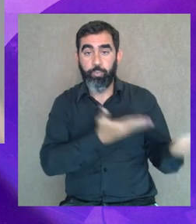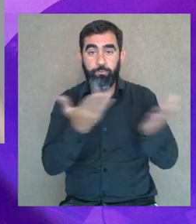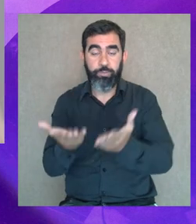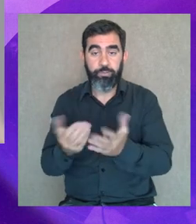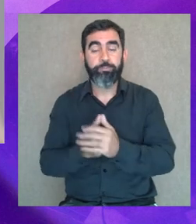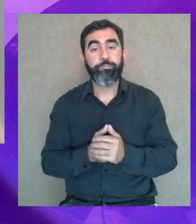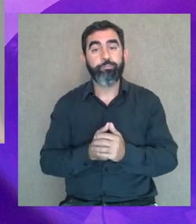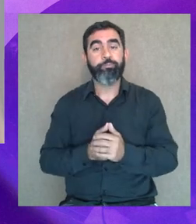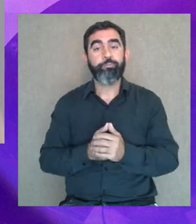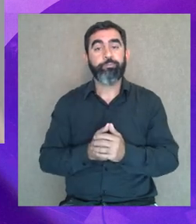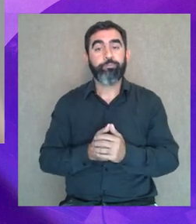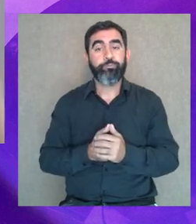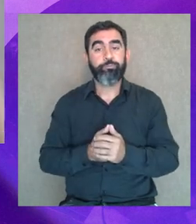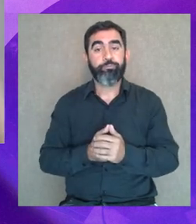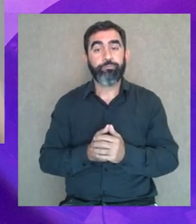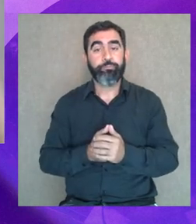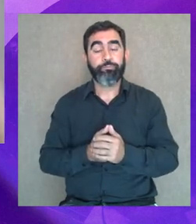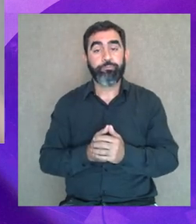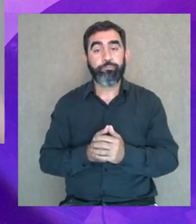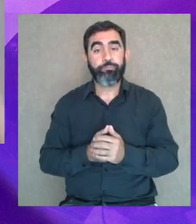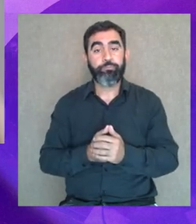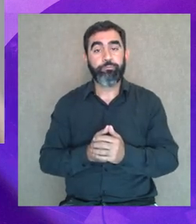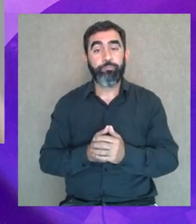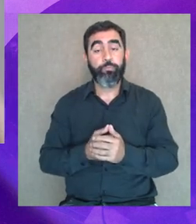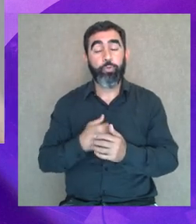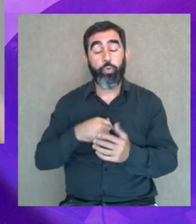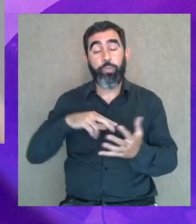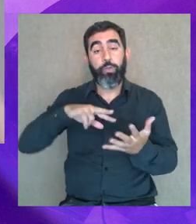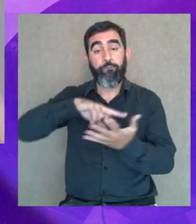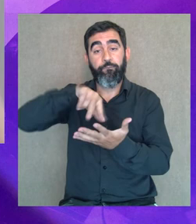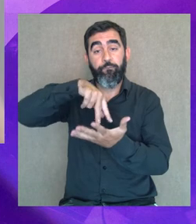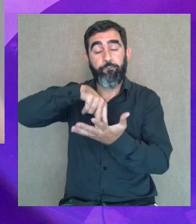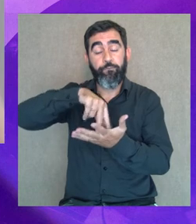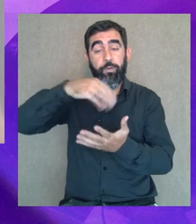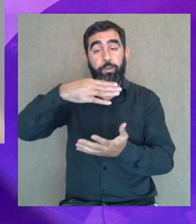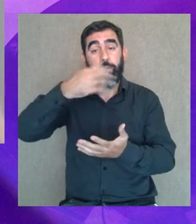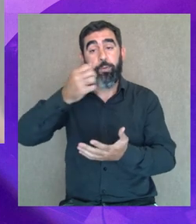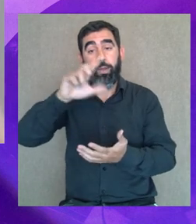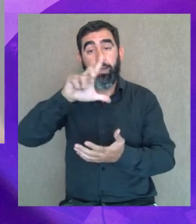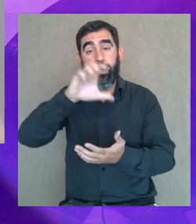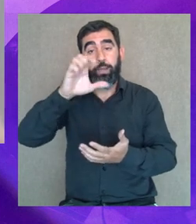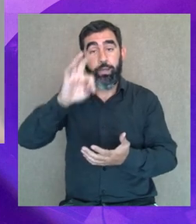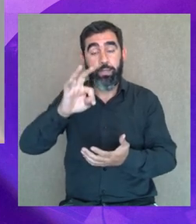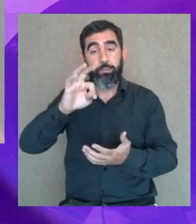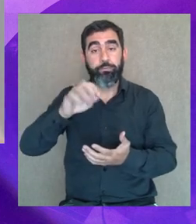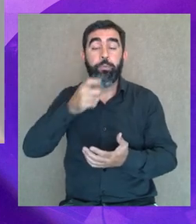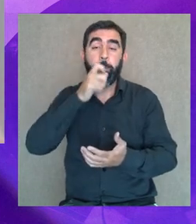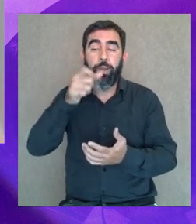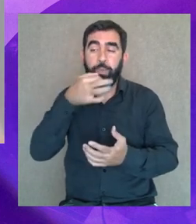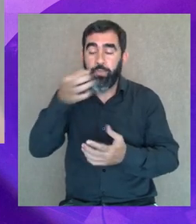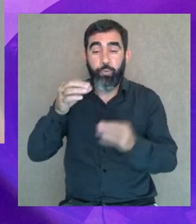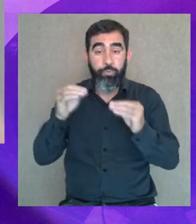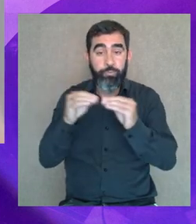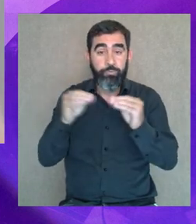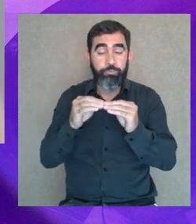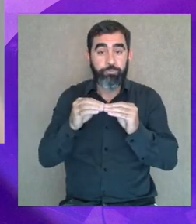invitación y bueno desde el desde el lado del ballet un poco a las palabras